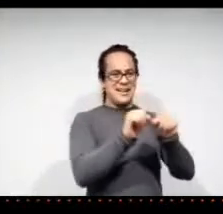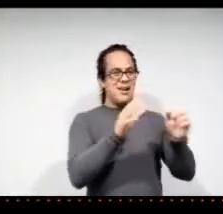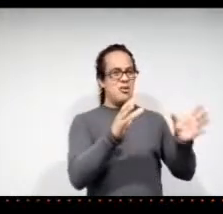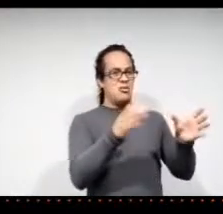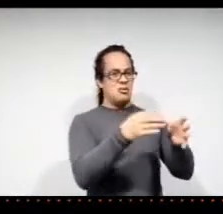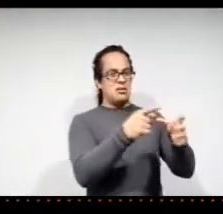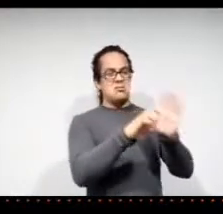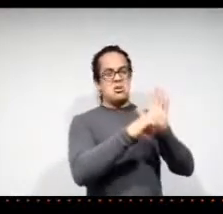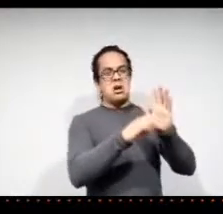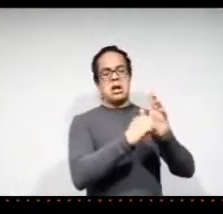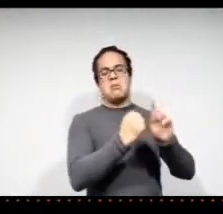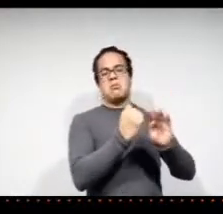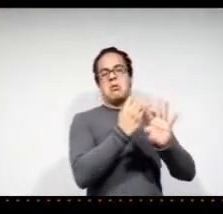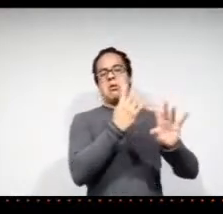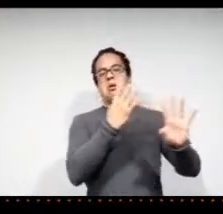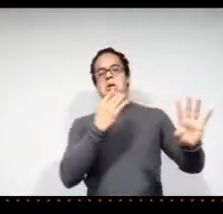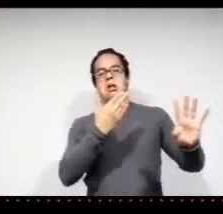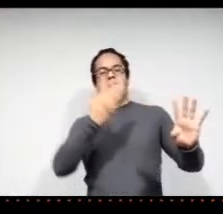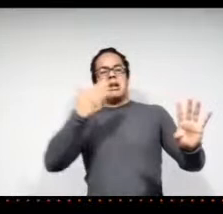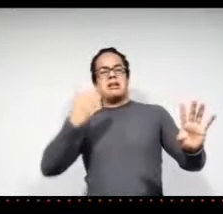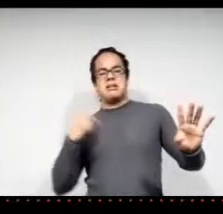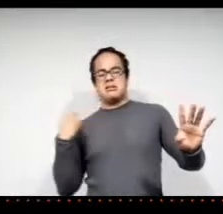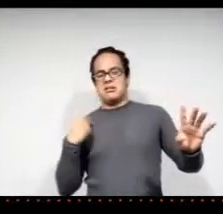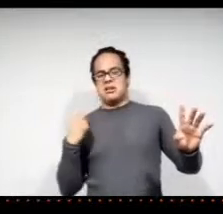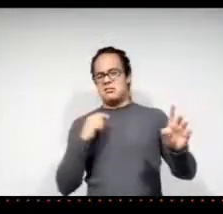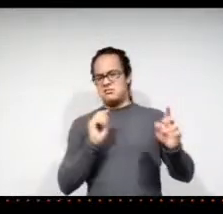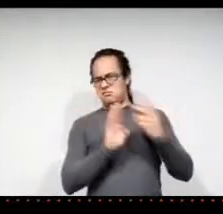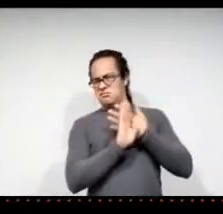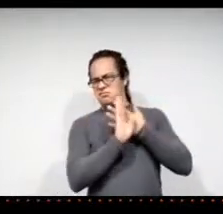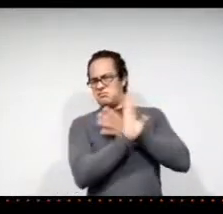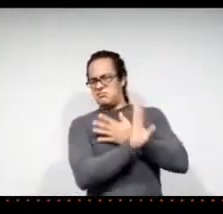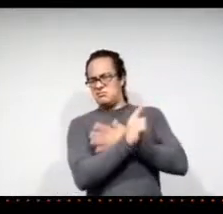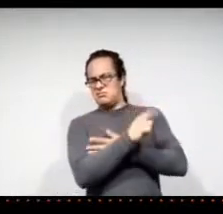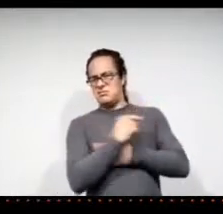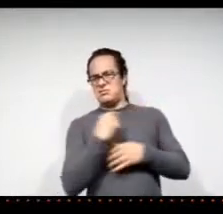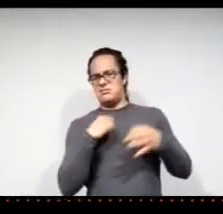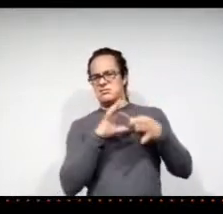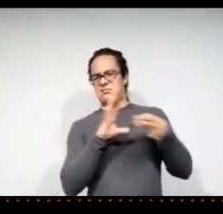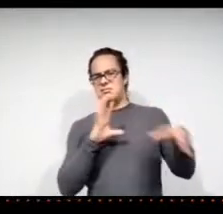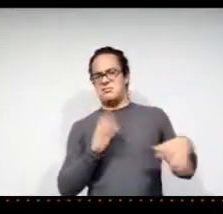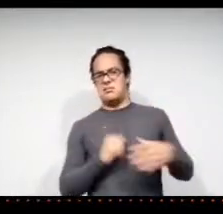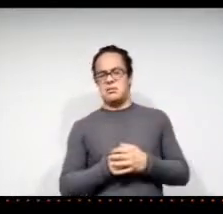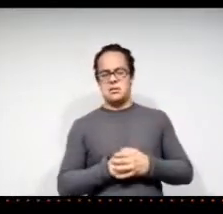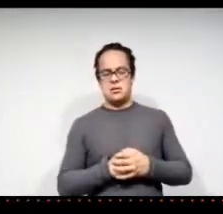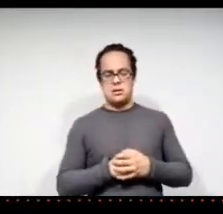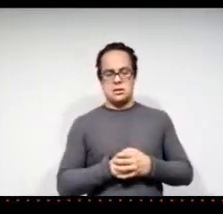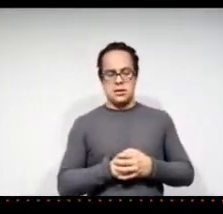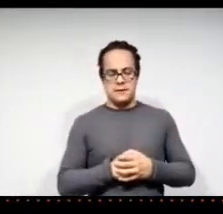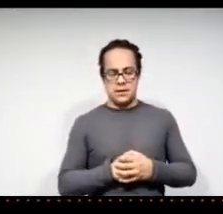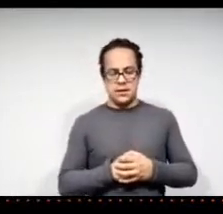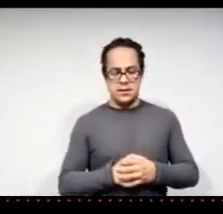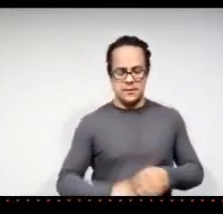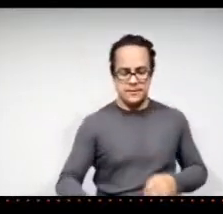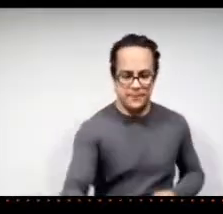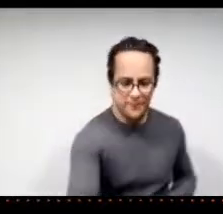filas de atrás te vistes de gris, ¿verdad? Y te pones atrás y a lo mejor ya la educación a distancia, como dicen, en presencial empieza a